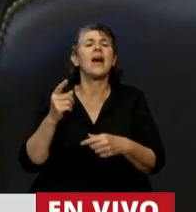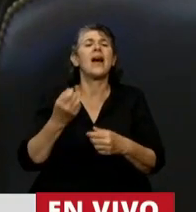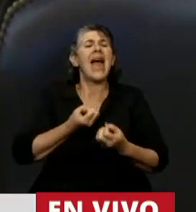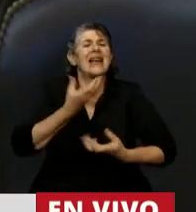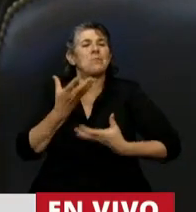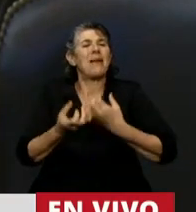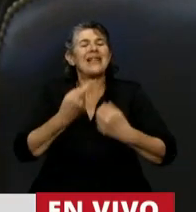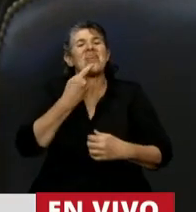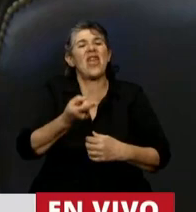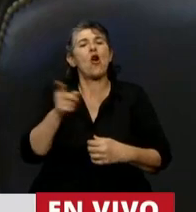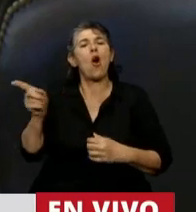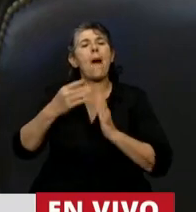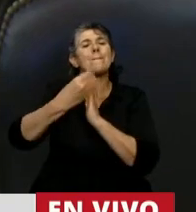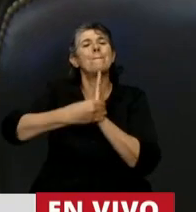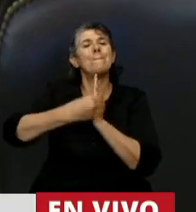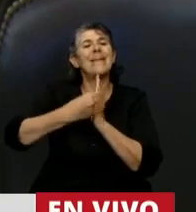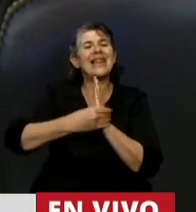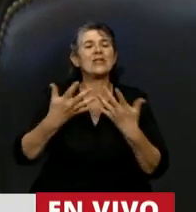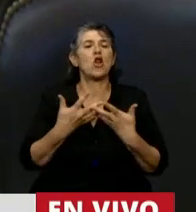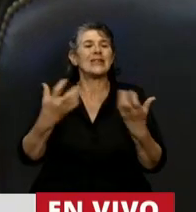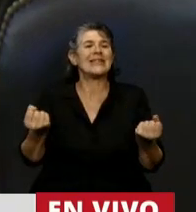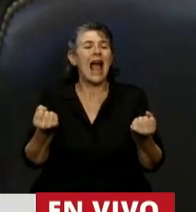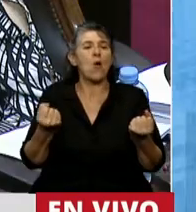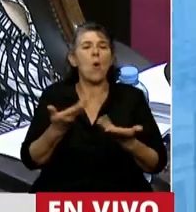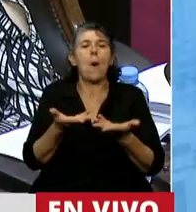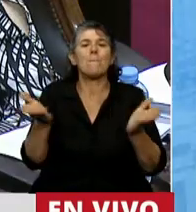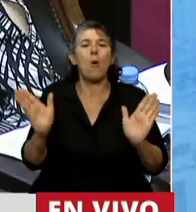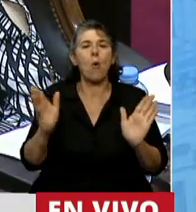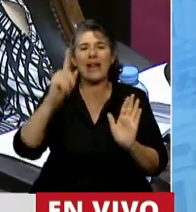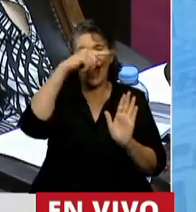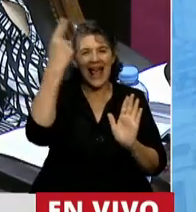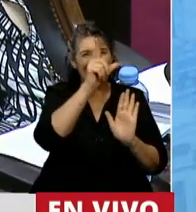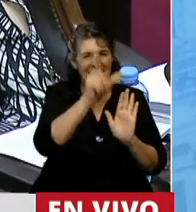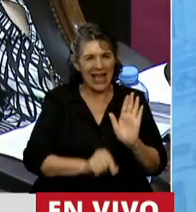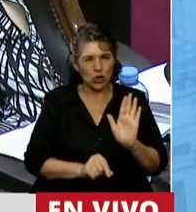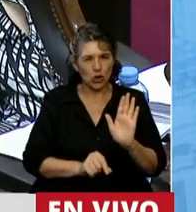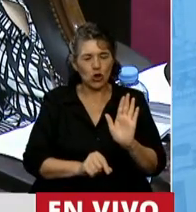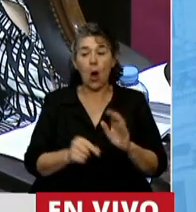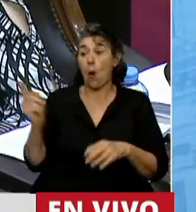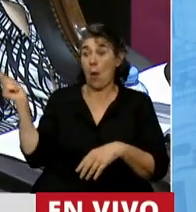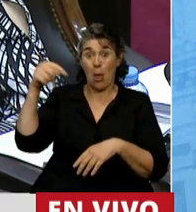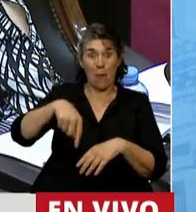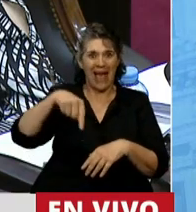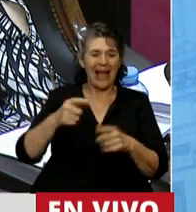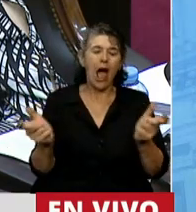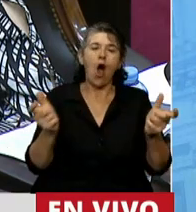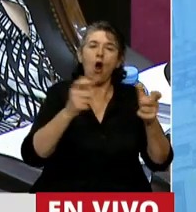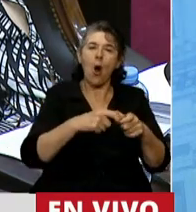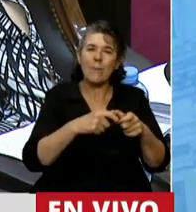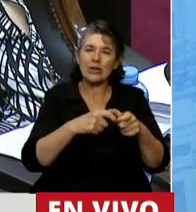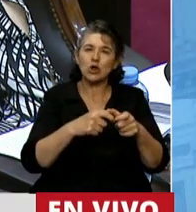del ministro de Salud Pública de la Nación hace poco, principalmente cuando vino a las comisiones, cuando